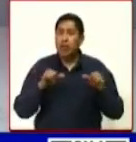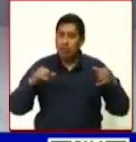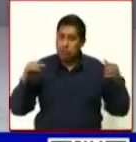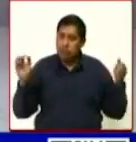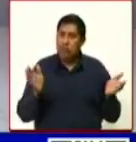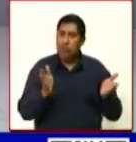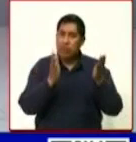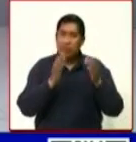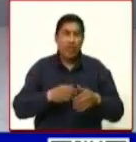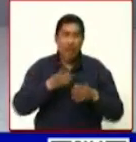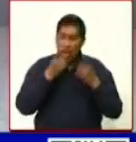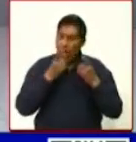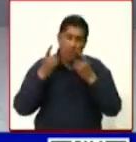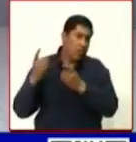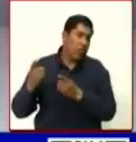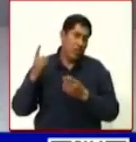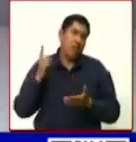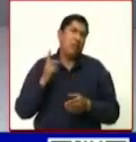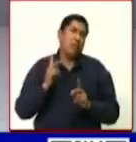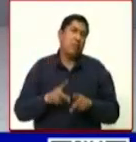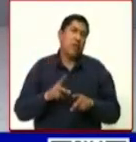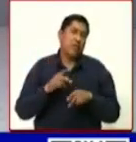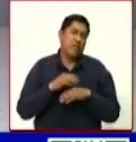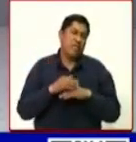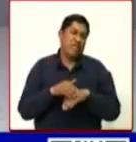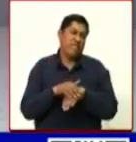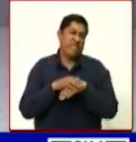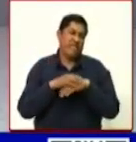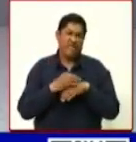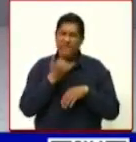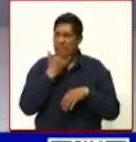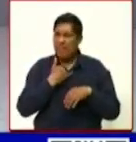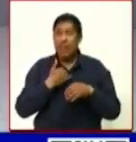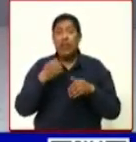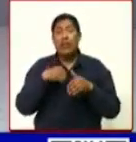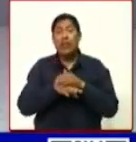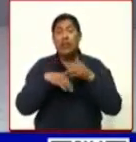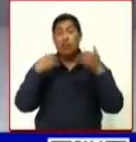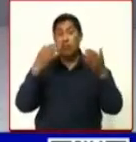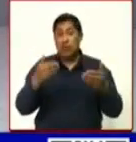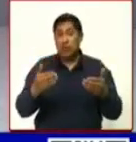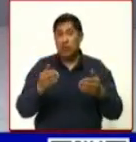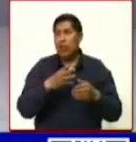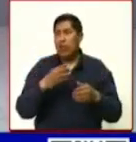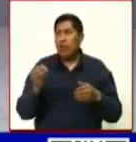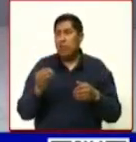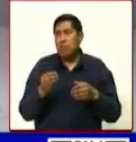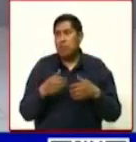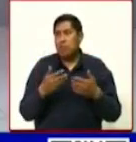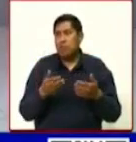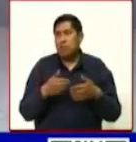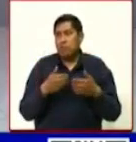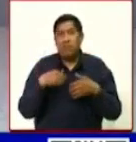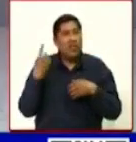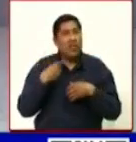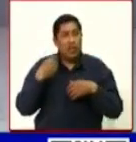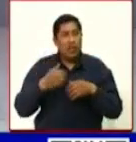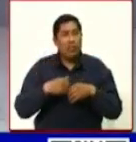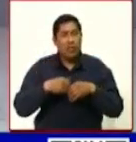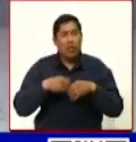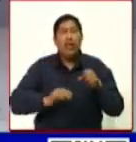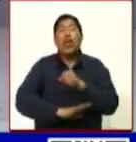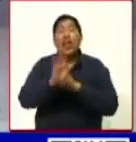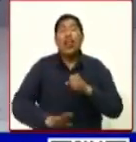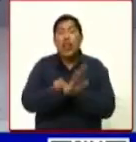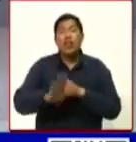para denunciar a estas personas que evidentemente te incomoda más aún en el transporte público no y siempre defender